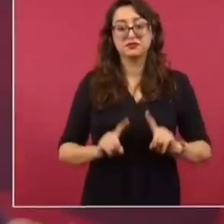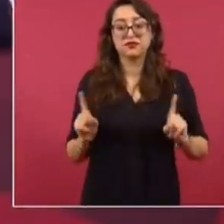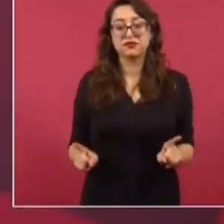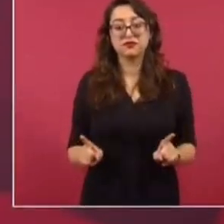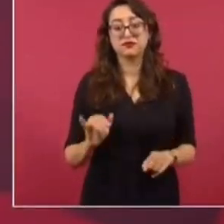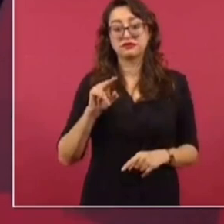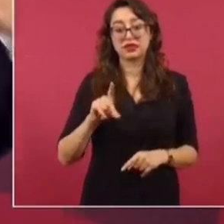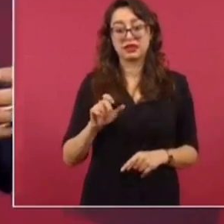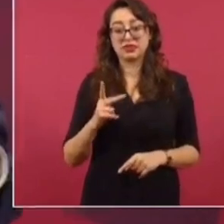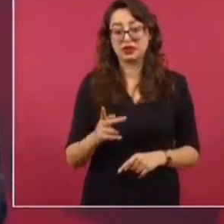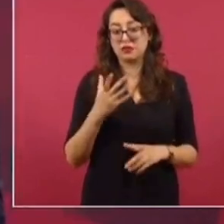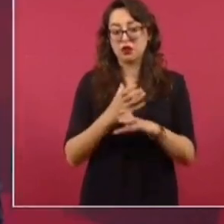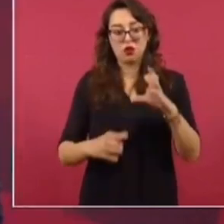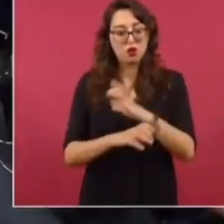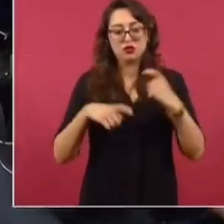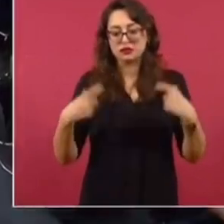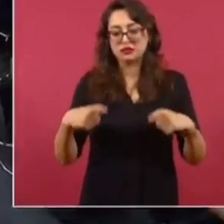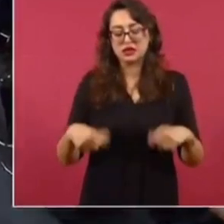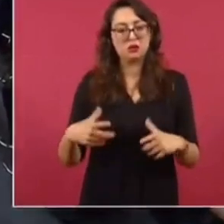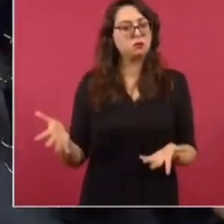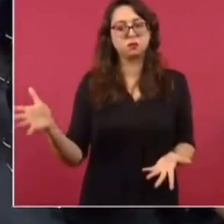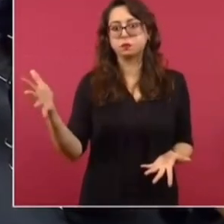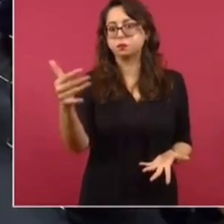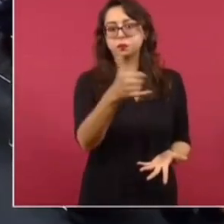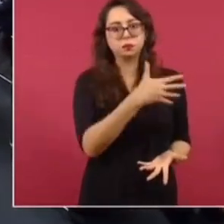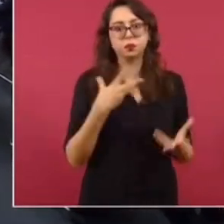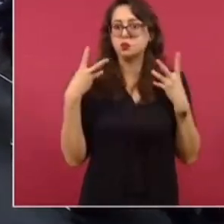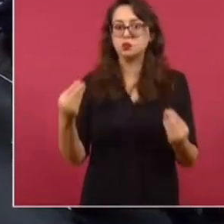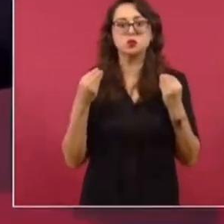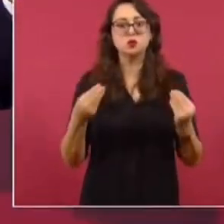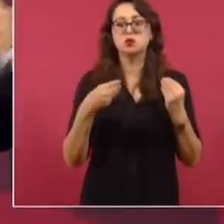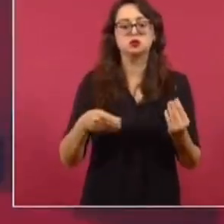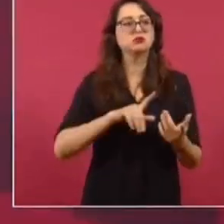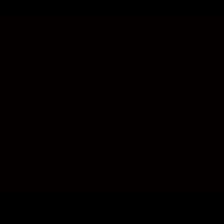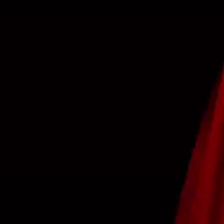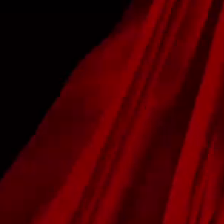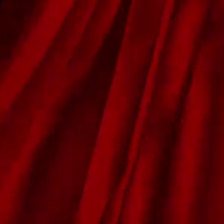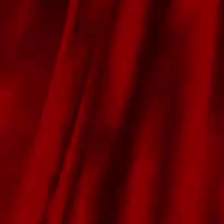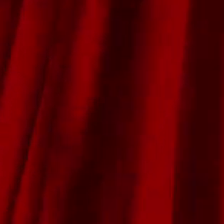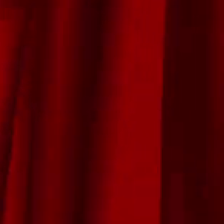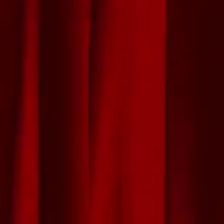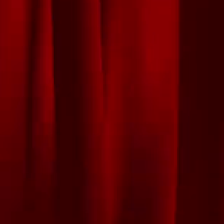Se han recuperado muchos bienes que se han entregado en beneficio de la gente.